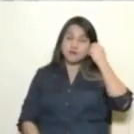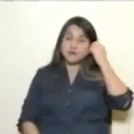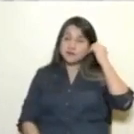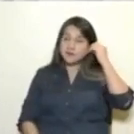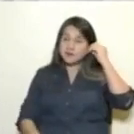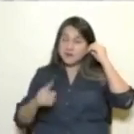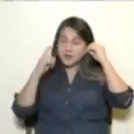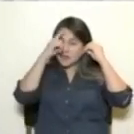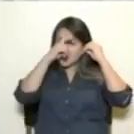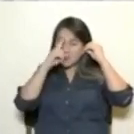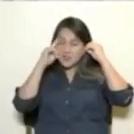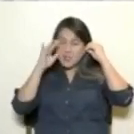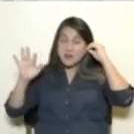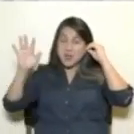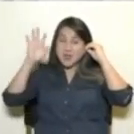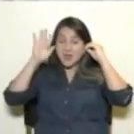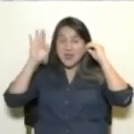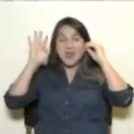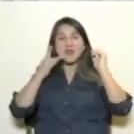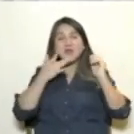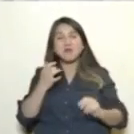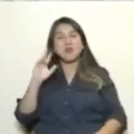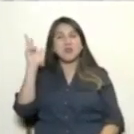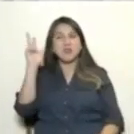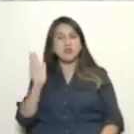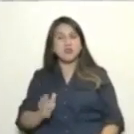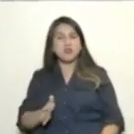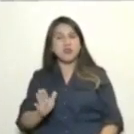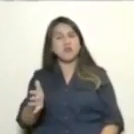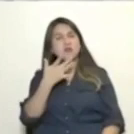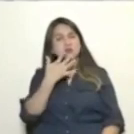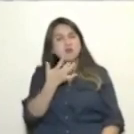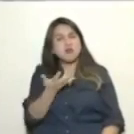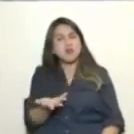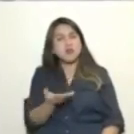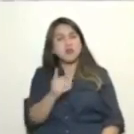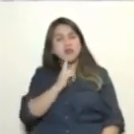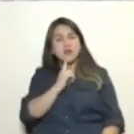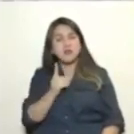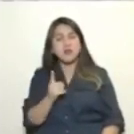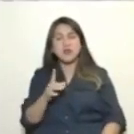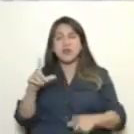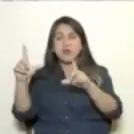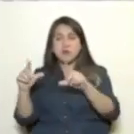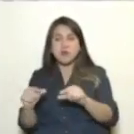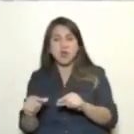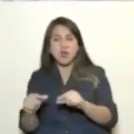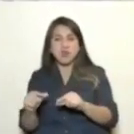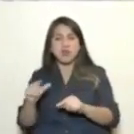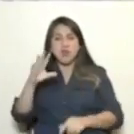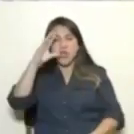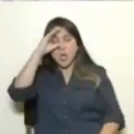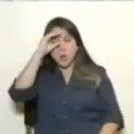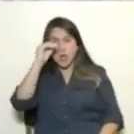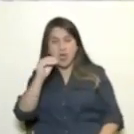me cuesta imaginar, porque no entiendo todavía por qué tenemos que disminuir el tema de las embajadas y todo esto. ¿Están de acuerdo